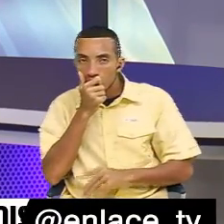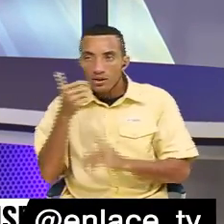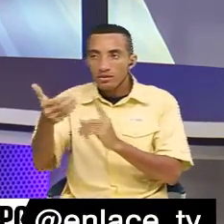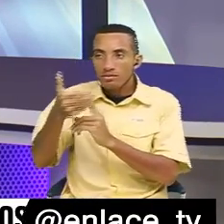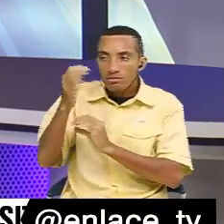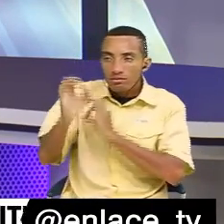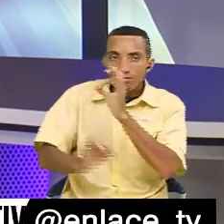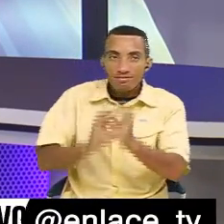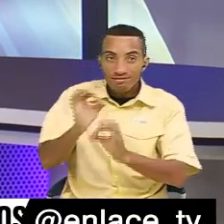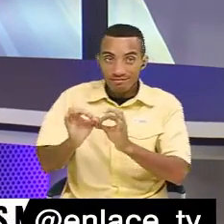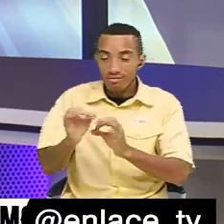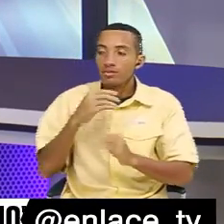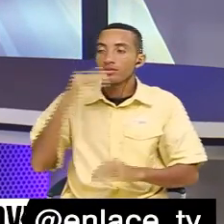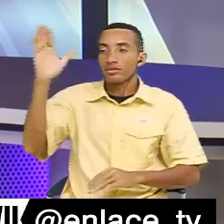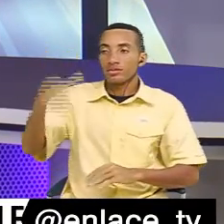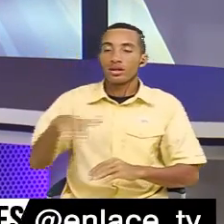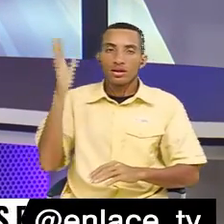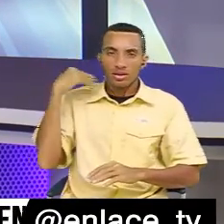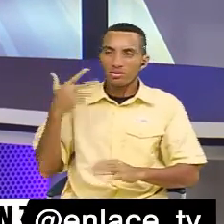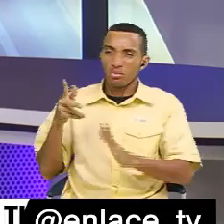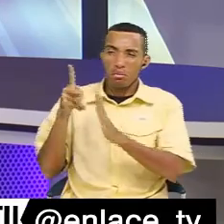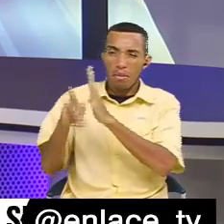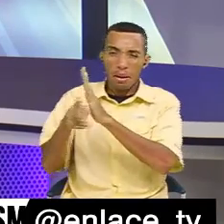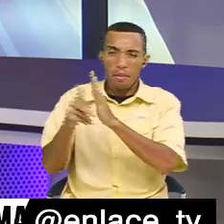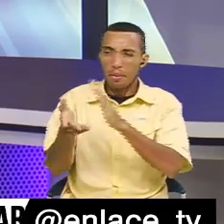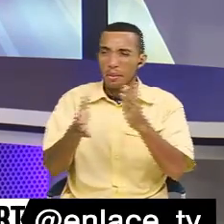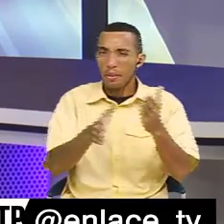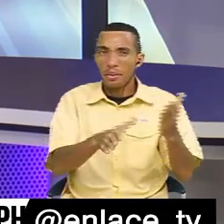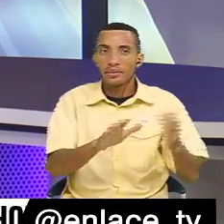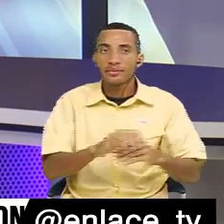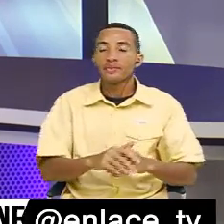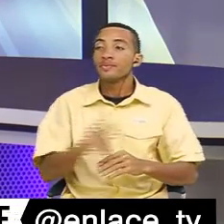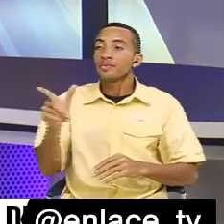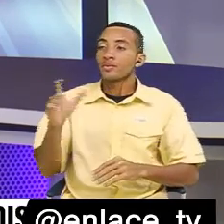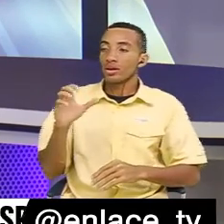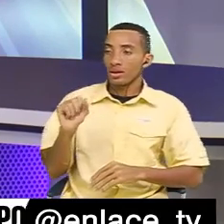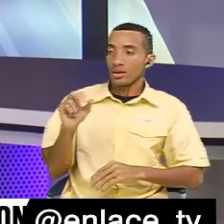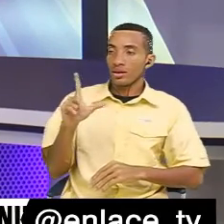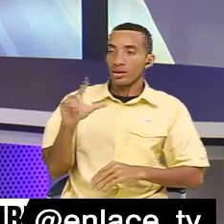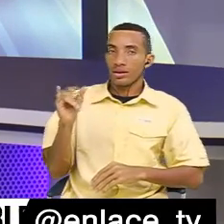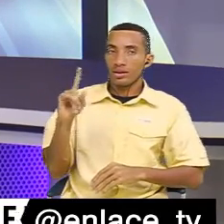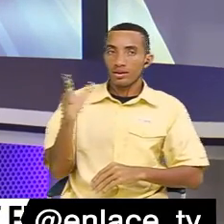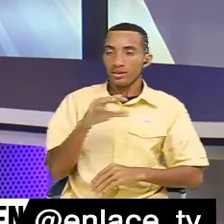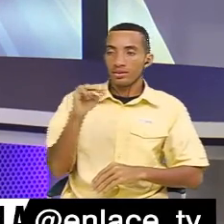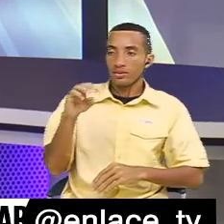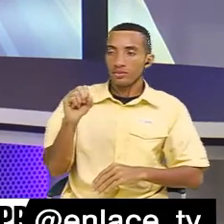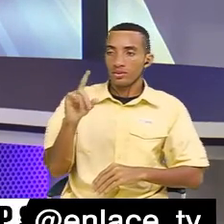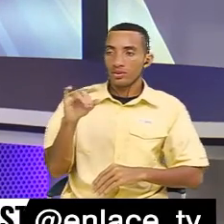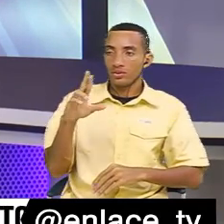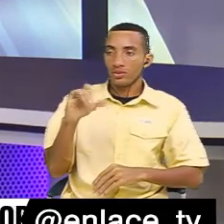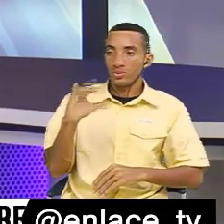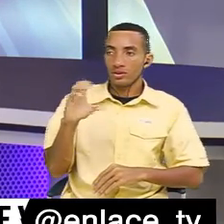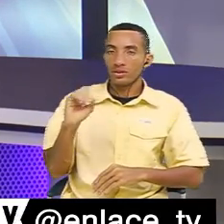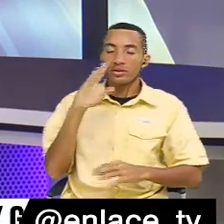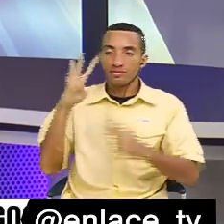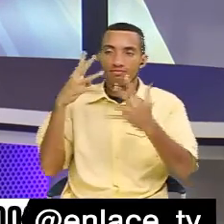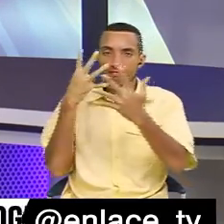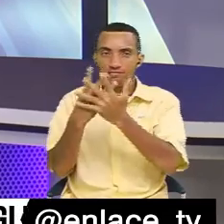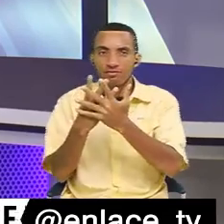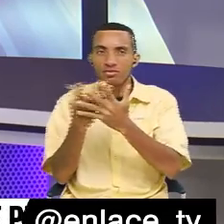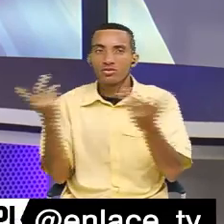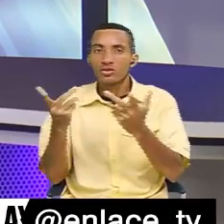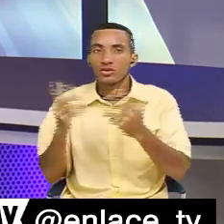el colectivo Javier Alvear Restrepo. Se trata de alias Mauricio, quien se encuentra preso en la cárcel de máxima